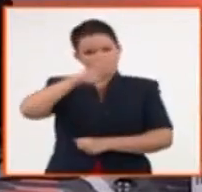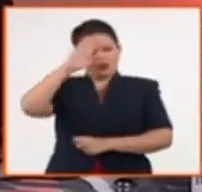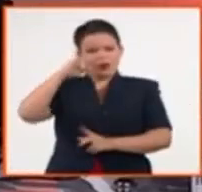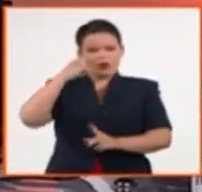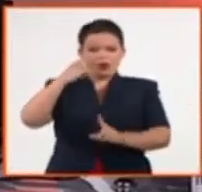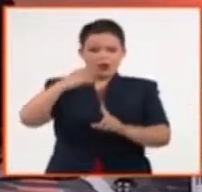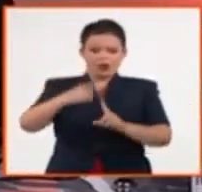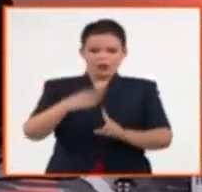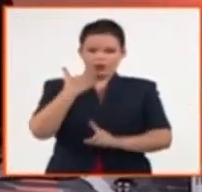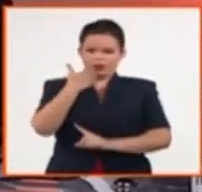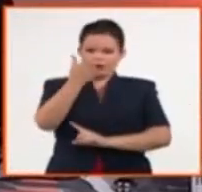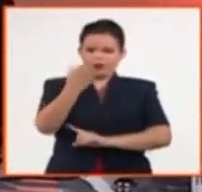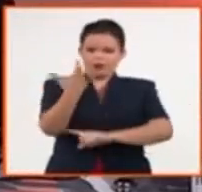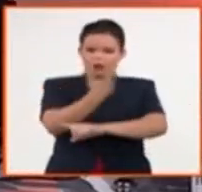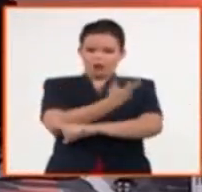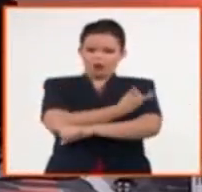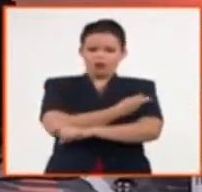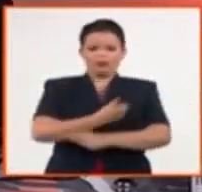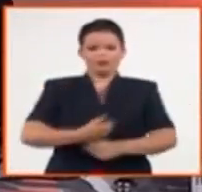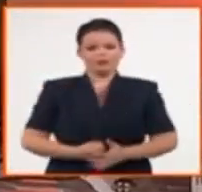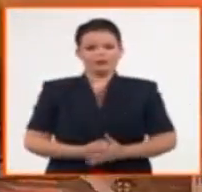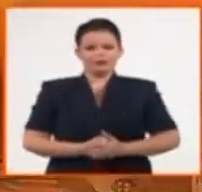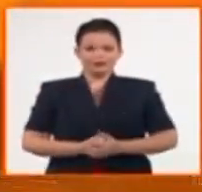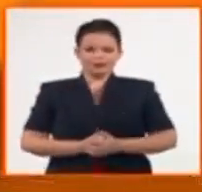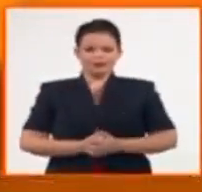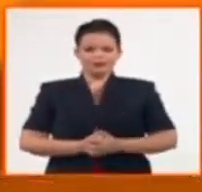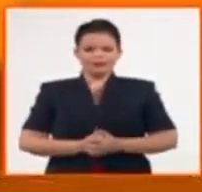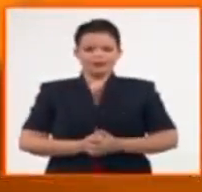lugar más recóndito de nuestro país.